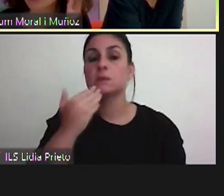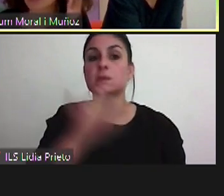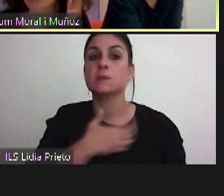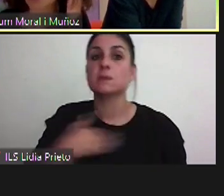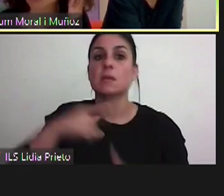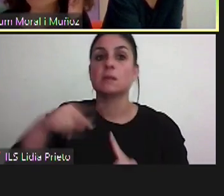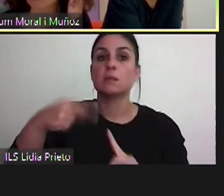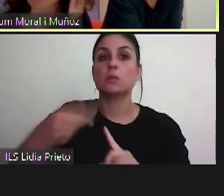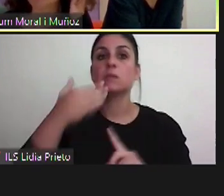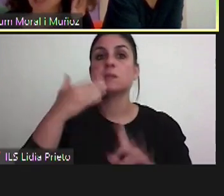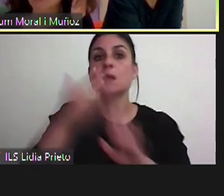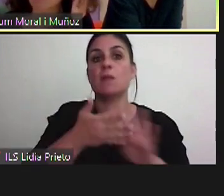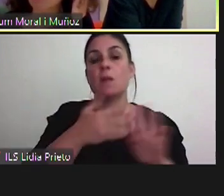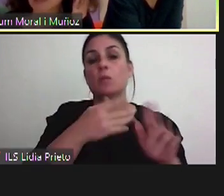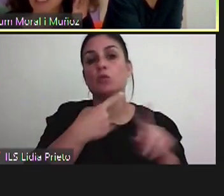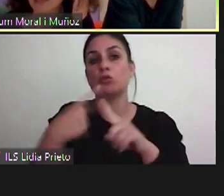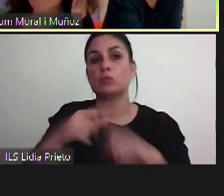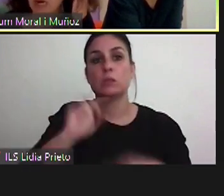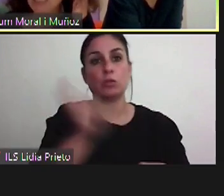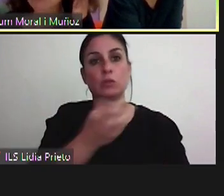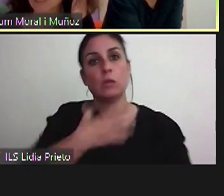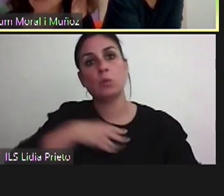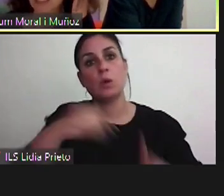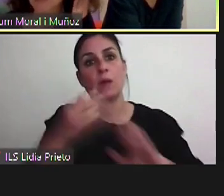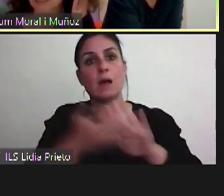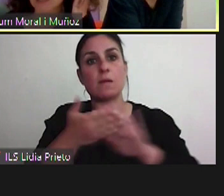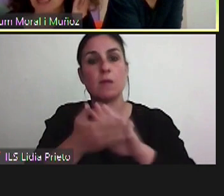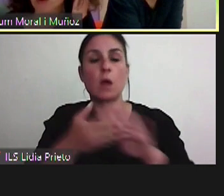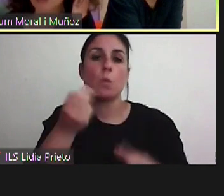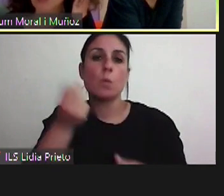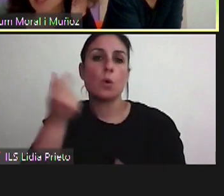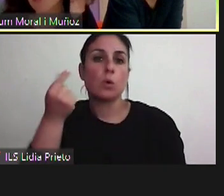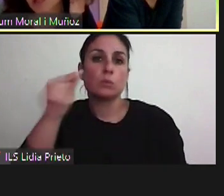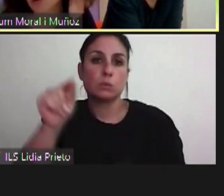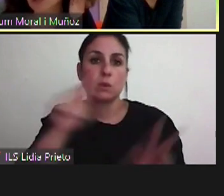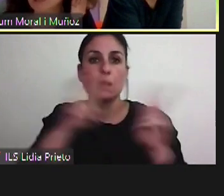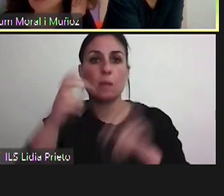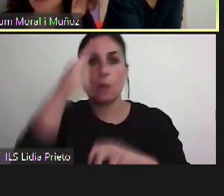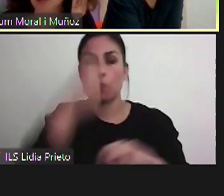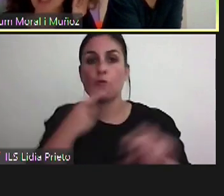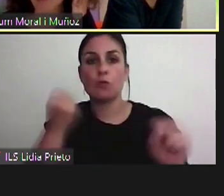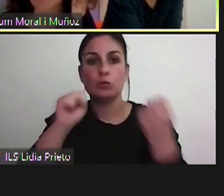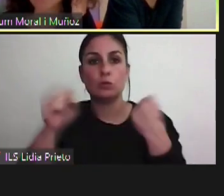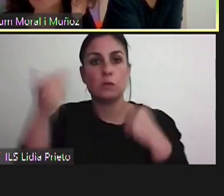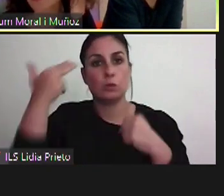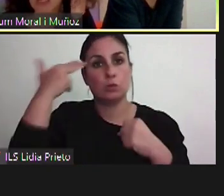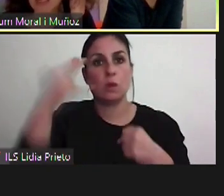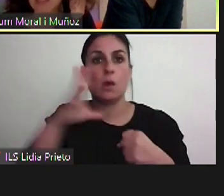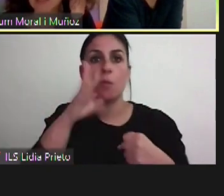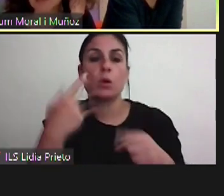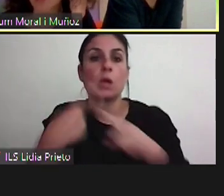hablando de más cositas sí que podemos pegarle una pincelada al tema de la conducta suicida, porque hay cosas, por